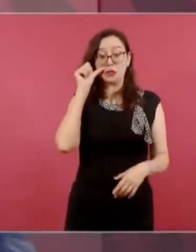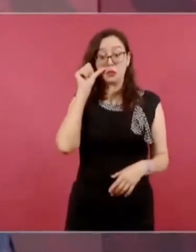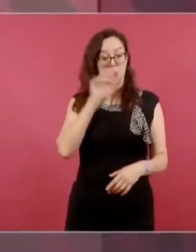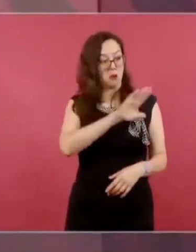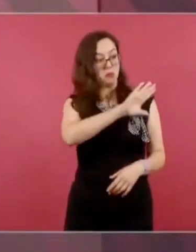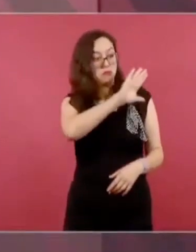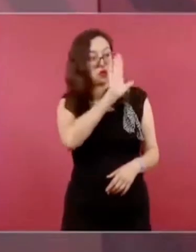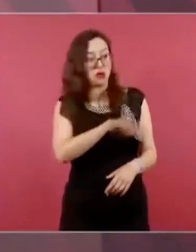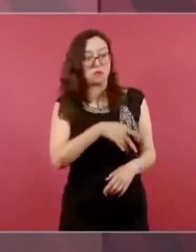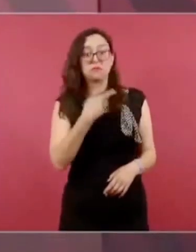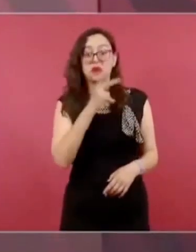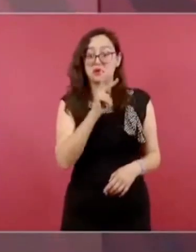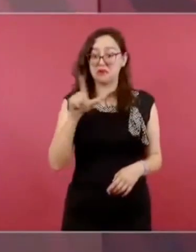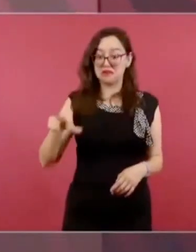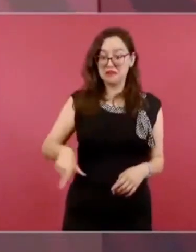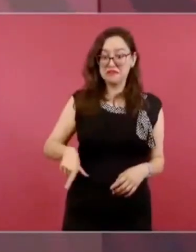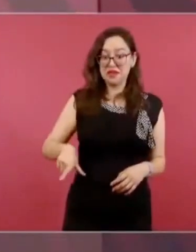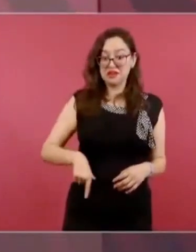ejemplo.